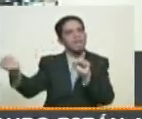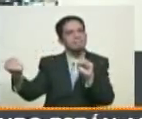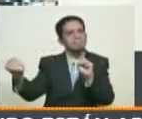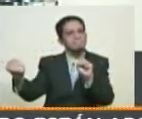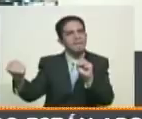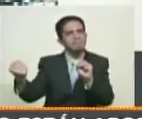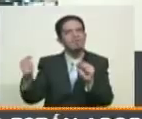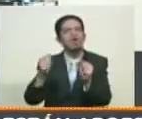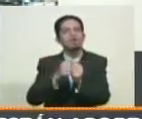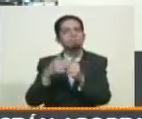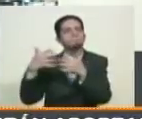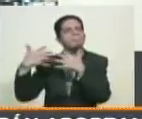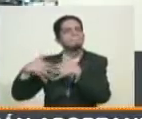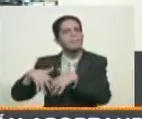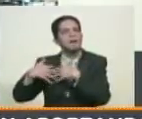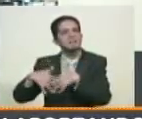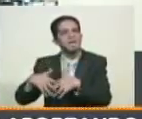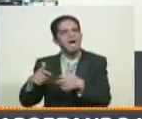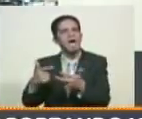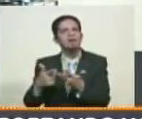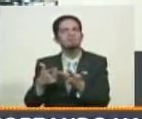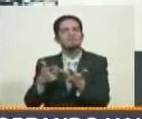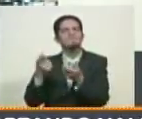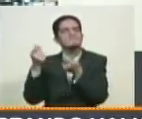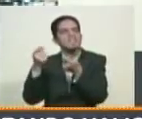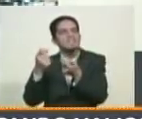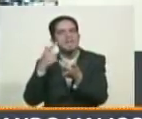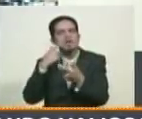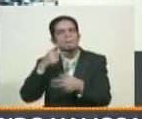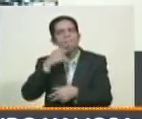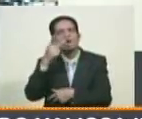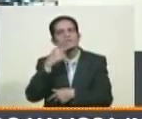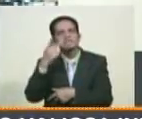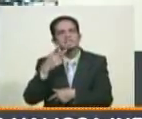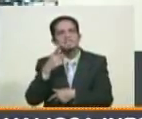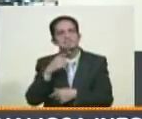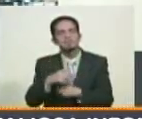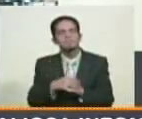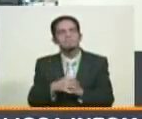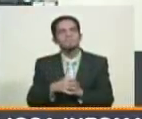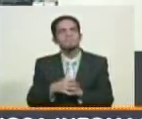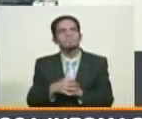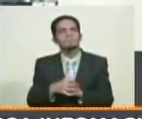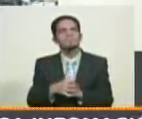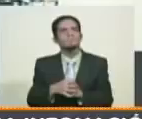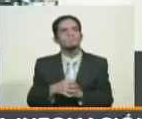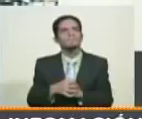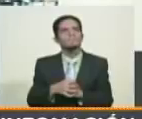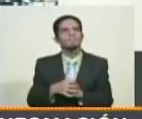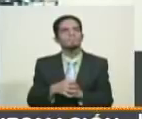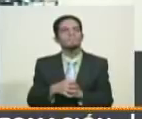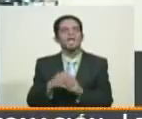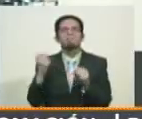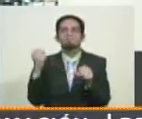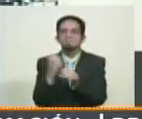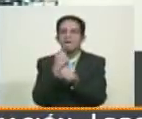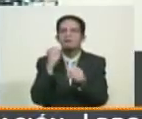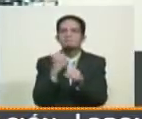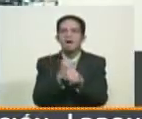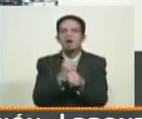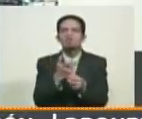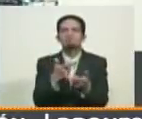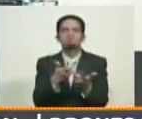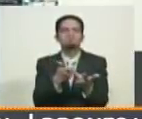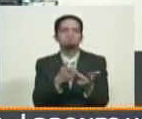sectores empresariales, económicos, financieros y políticos del país, incluso con el trabajo de la Comisión por la